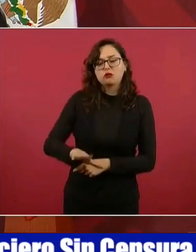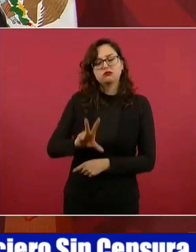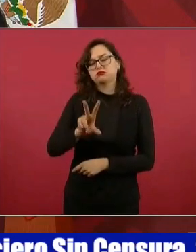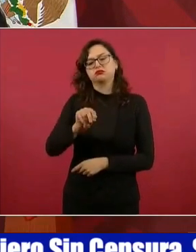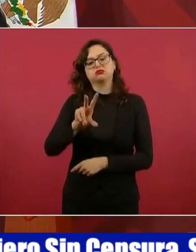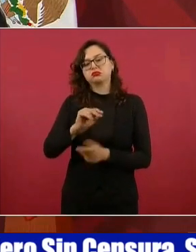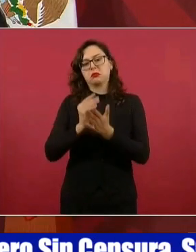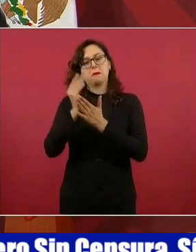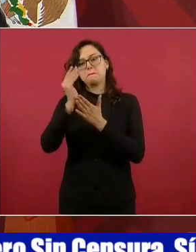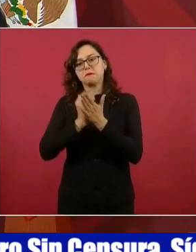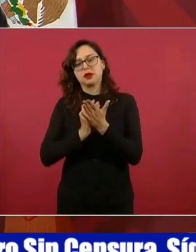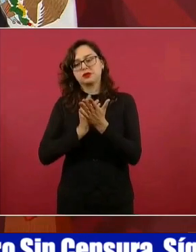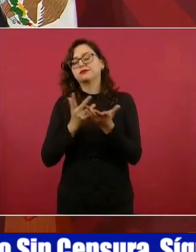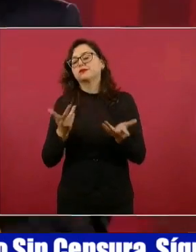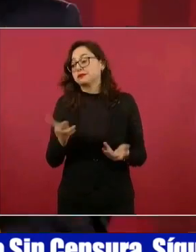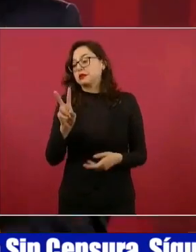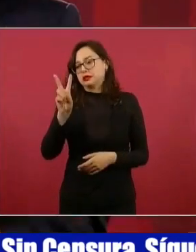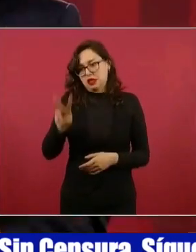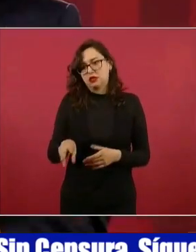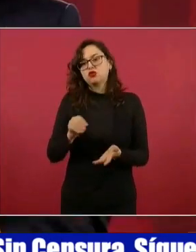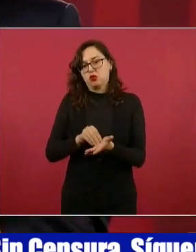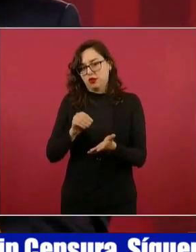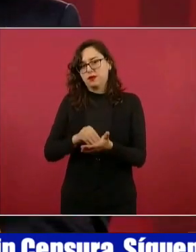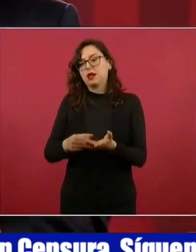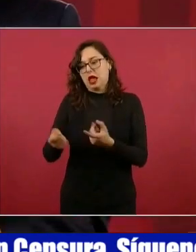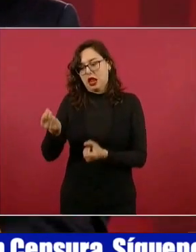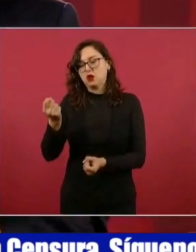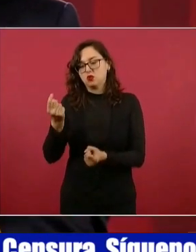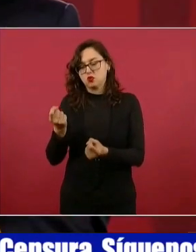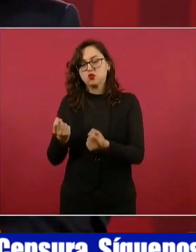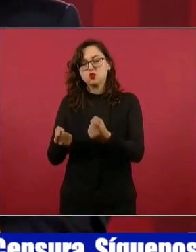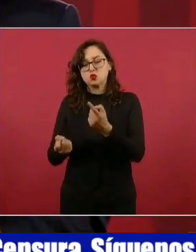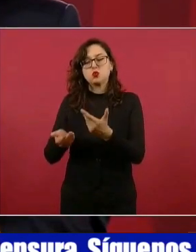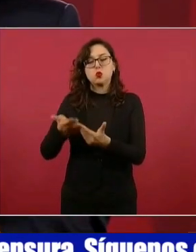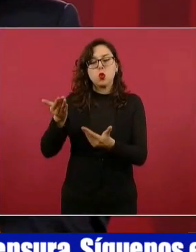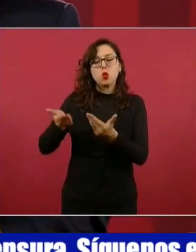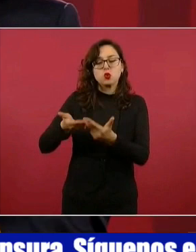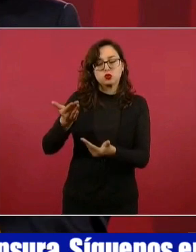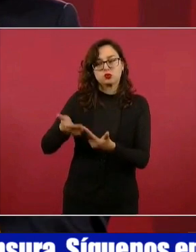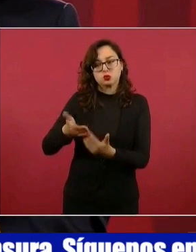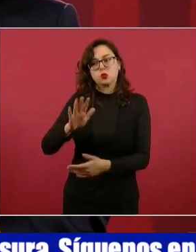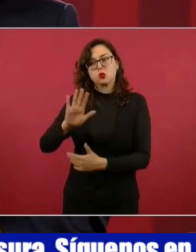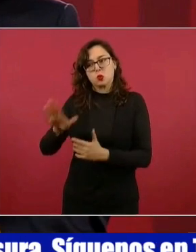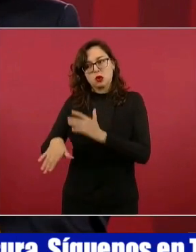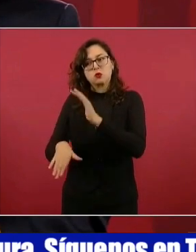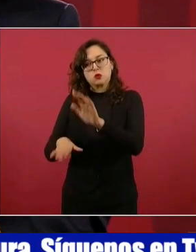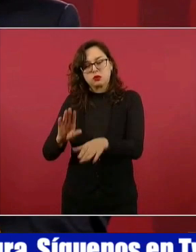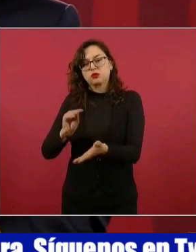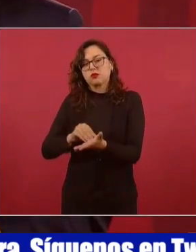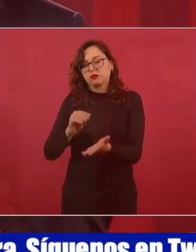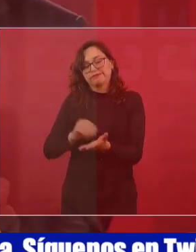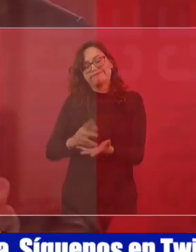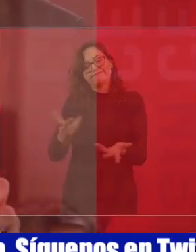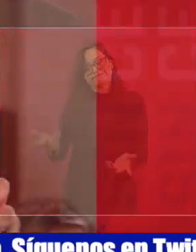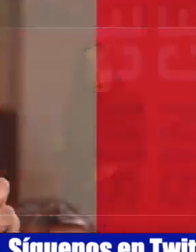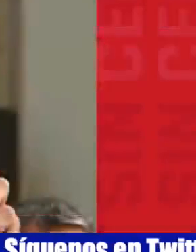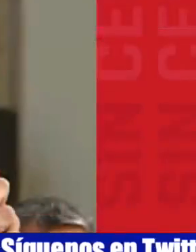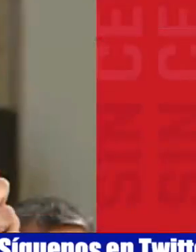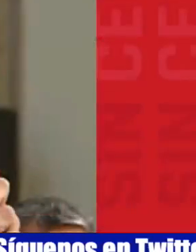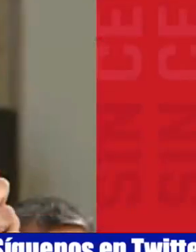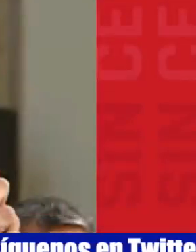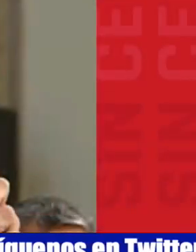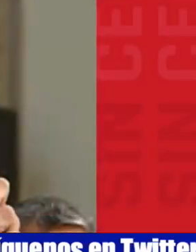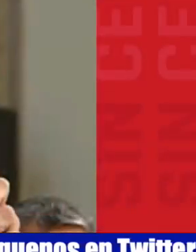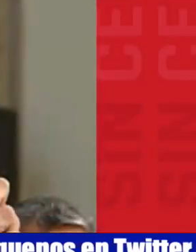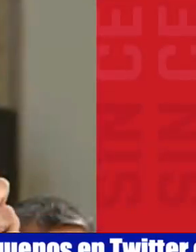¿no? Que la falta de sentido común para ver este tipo de cosas son más que claras, sin defender a López Obrador, sin defender a la